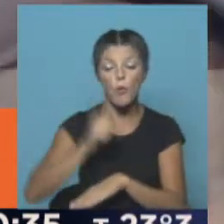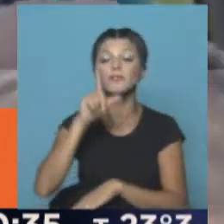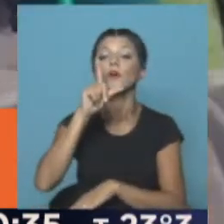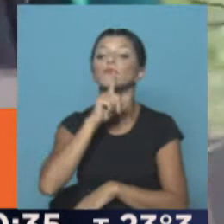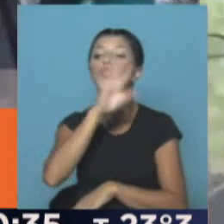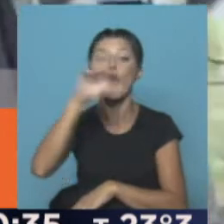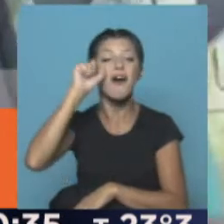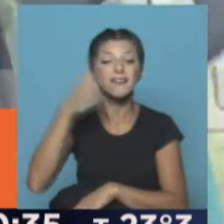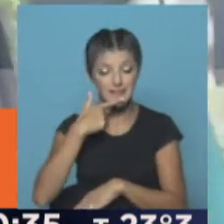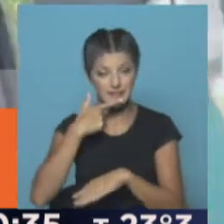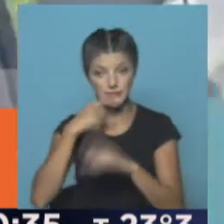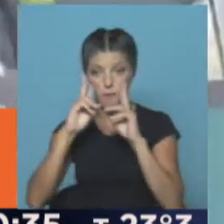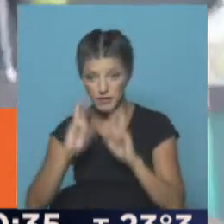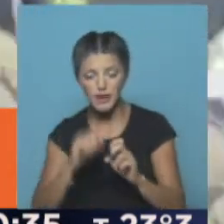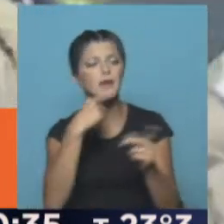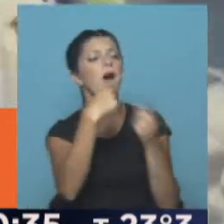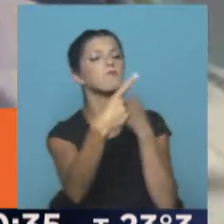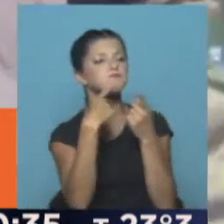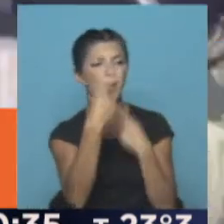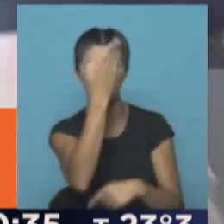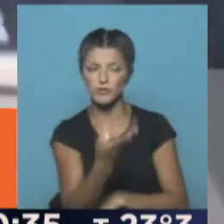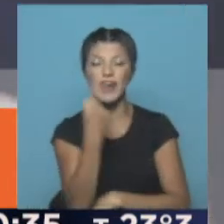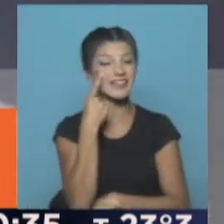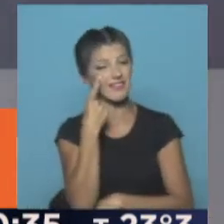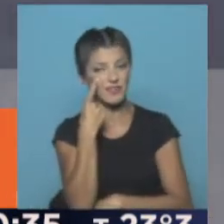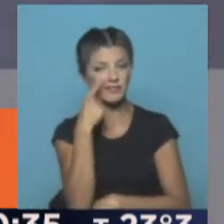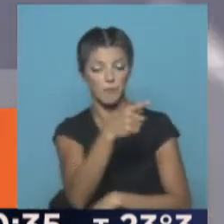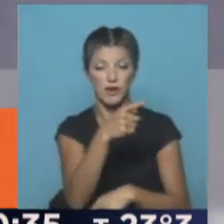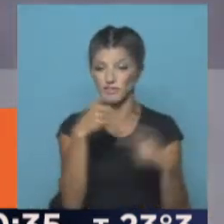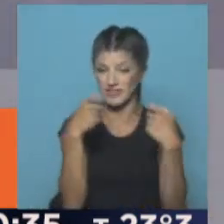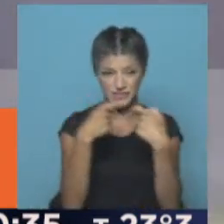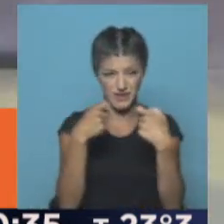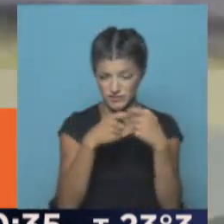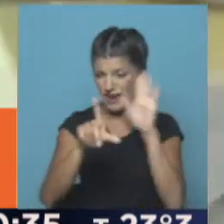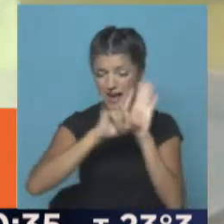Federal, quien indagará al intendente de Itatí por asociación ilícita y